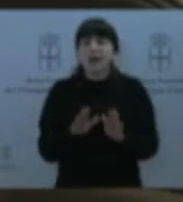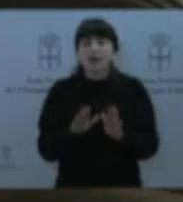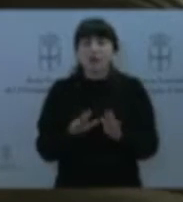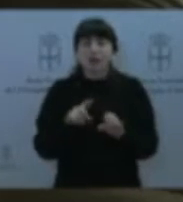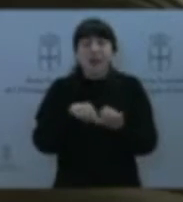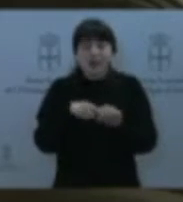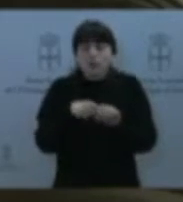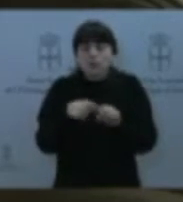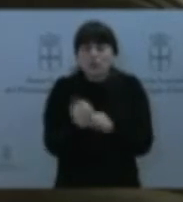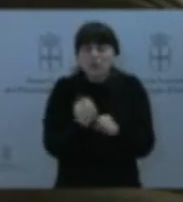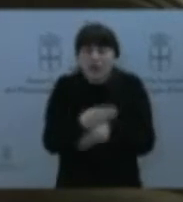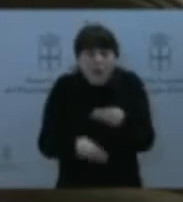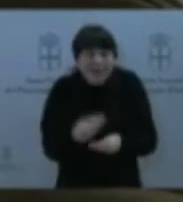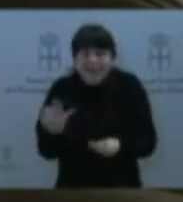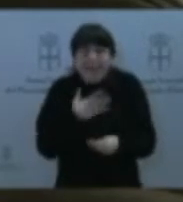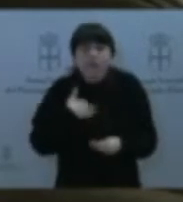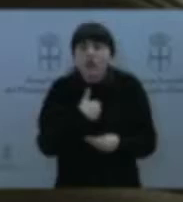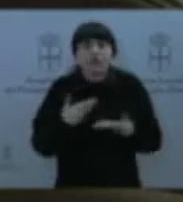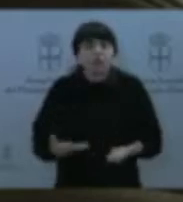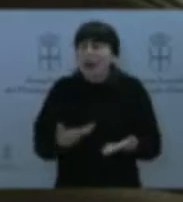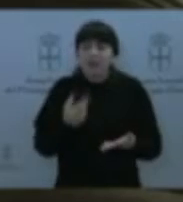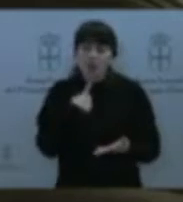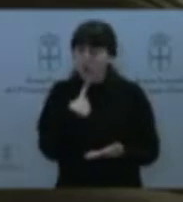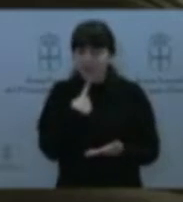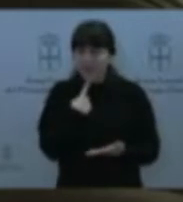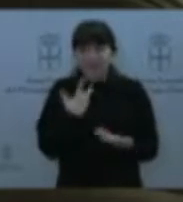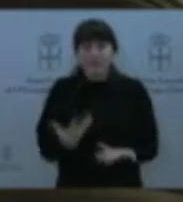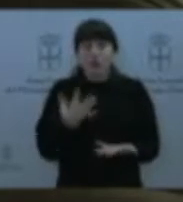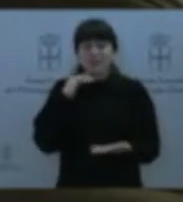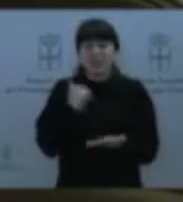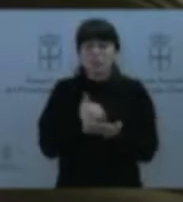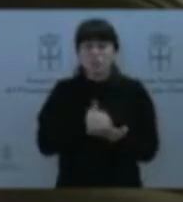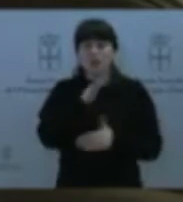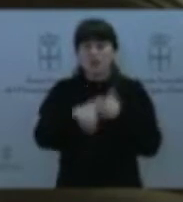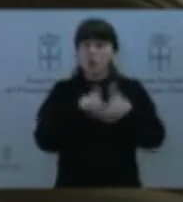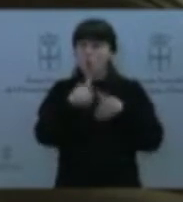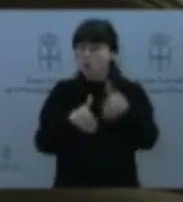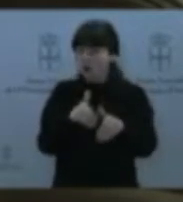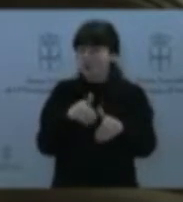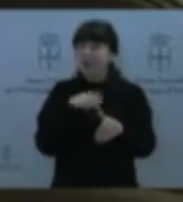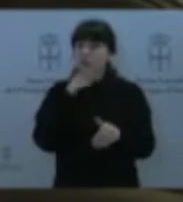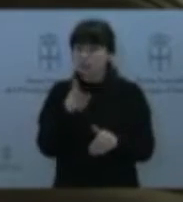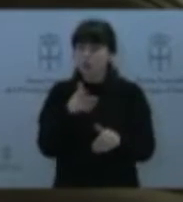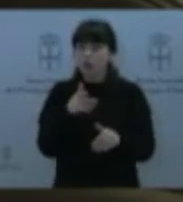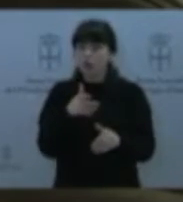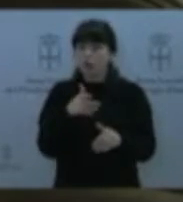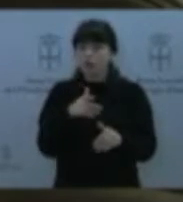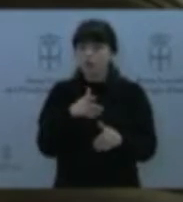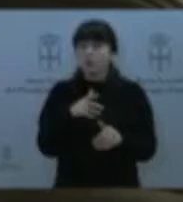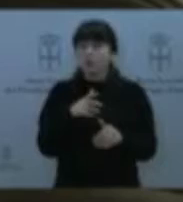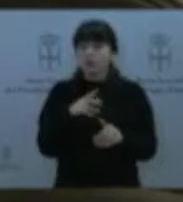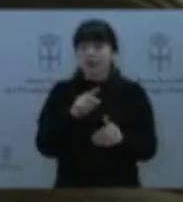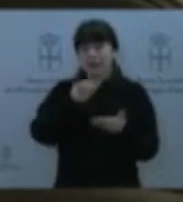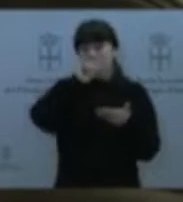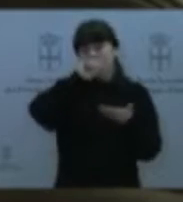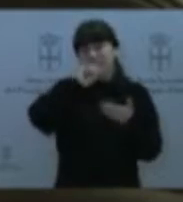lo que las pruebas que fueron convocadas en base a 2 ejercicios, los 2 tipo test, el primero de ellos simplemente lo que se hablaba